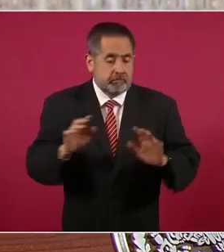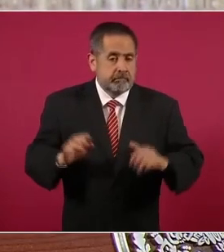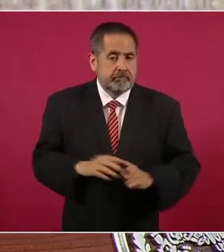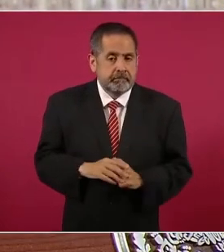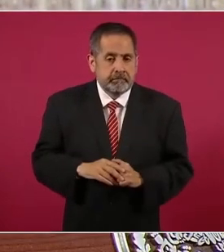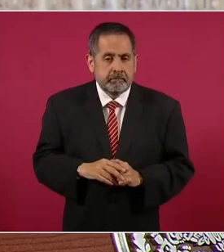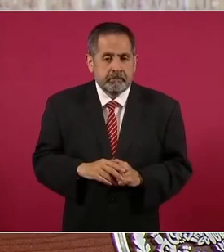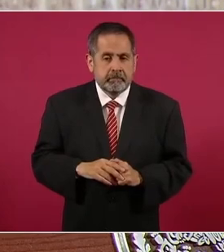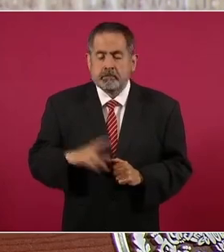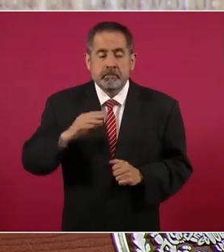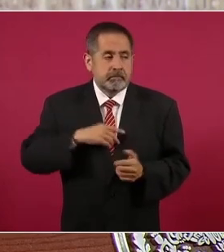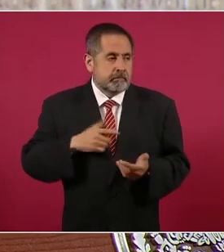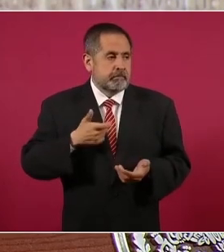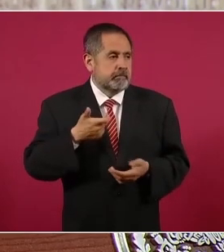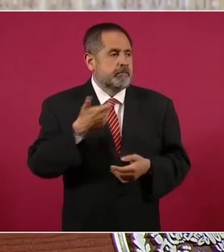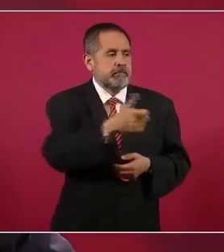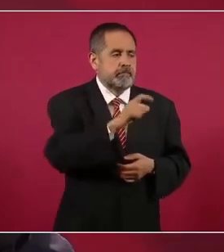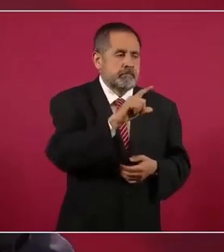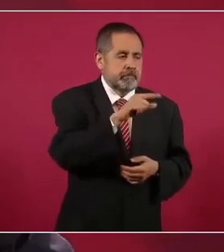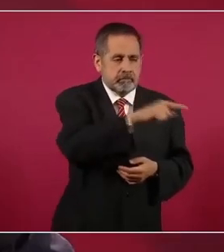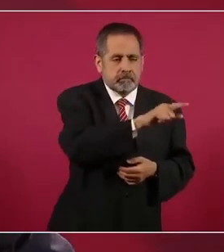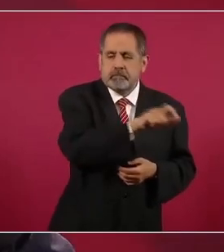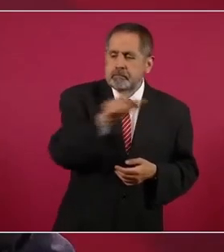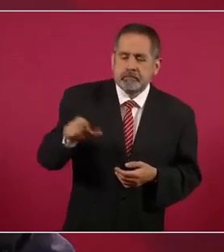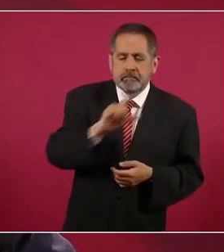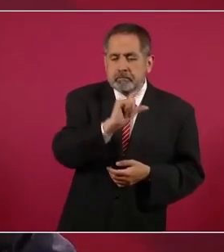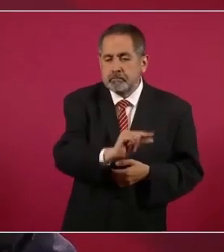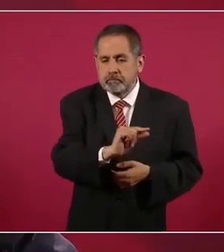y no hay subsidio.